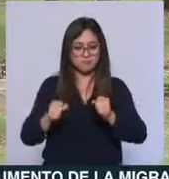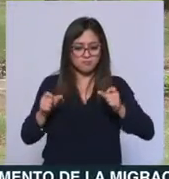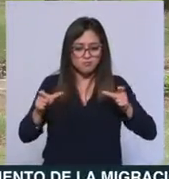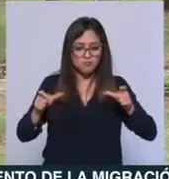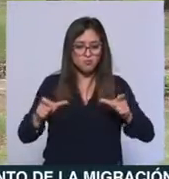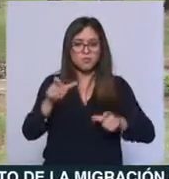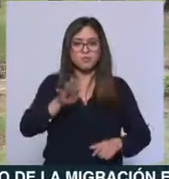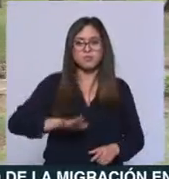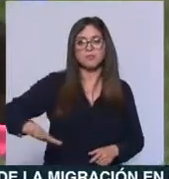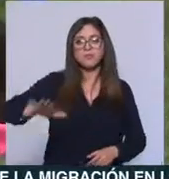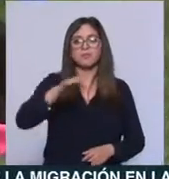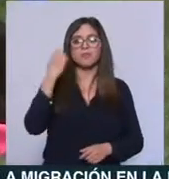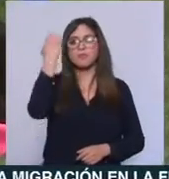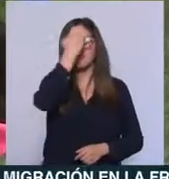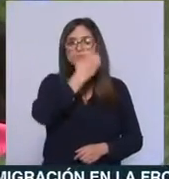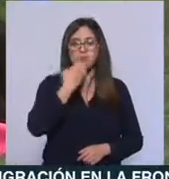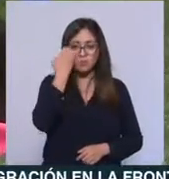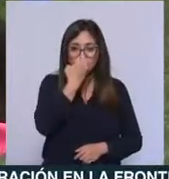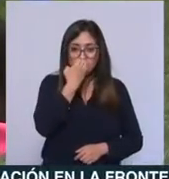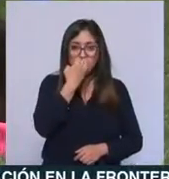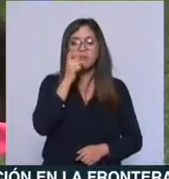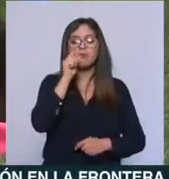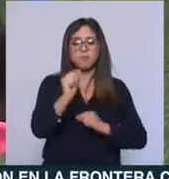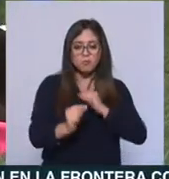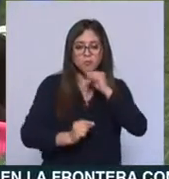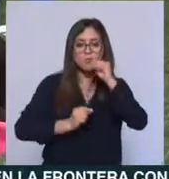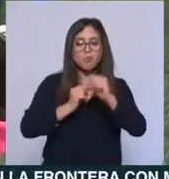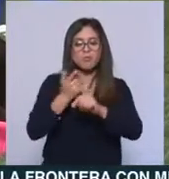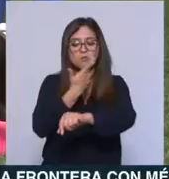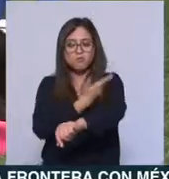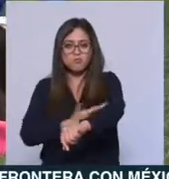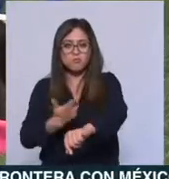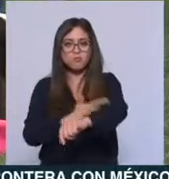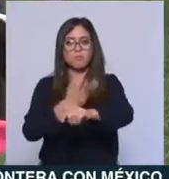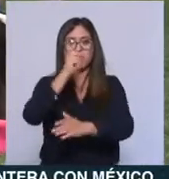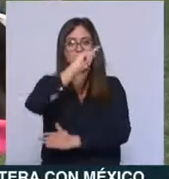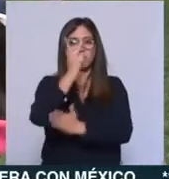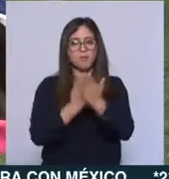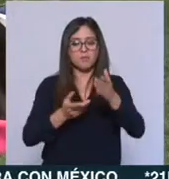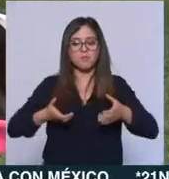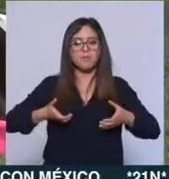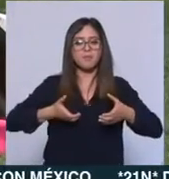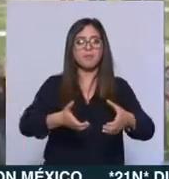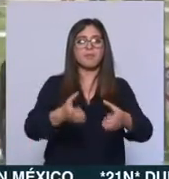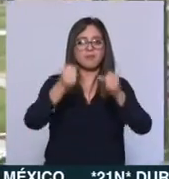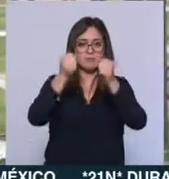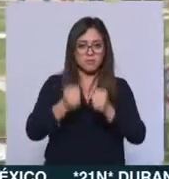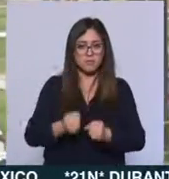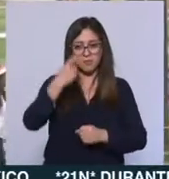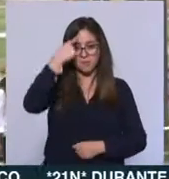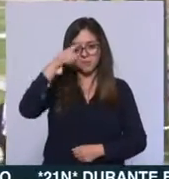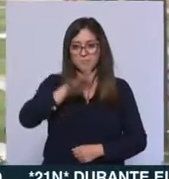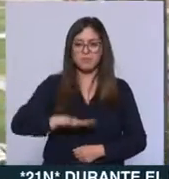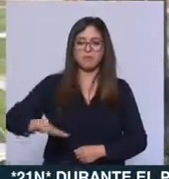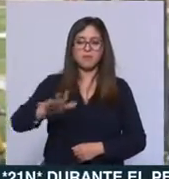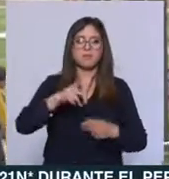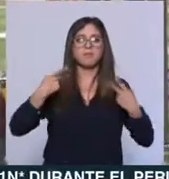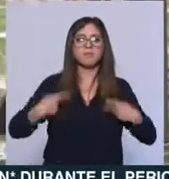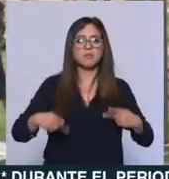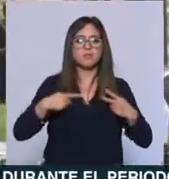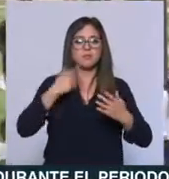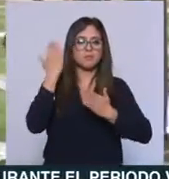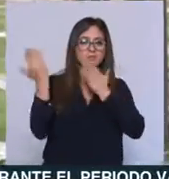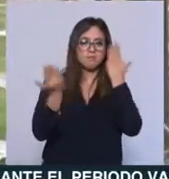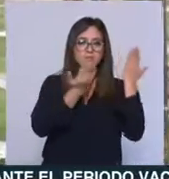de planteles escolares, reiteró que se fortalecen acciones como el programa Sendero Seguro para garantizar la seguridad de los